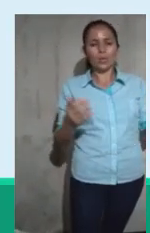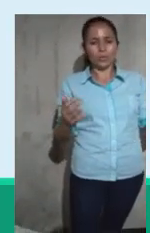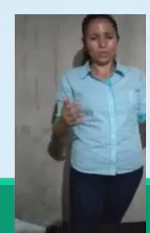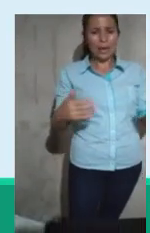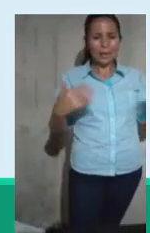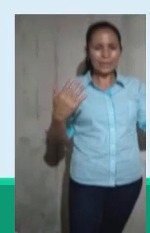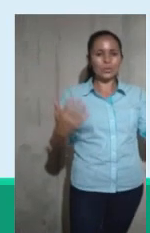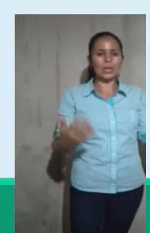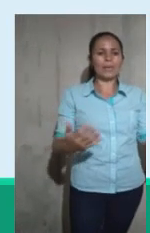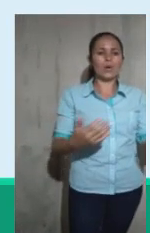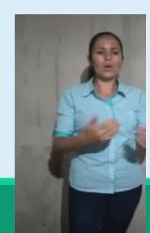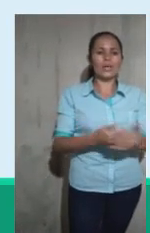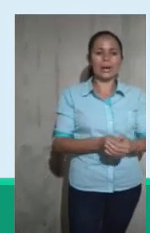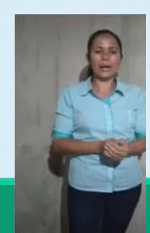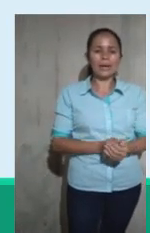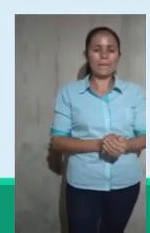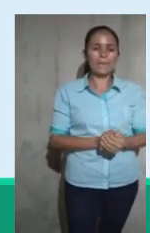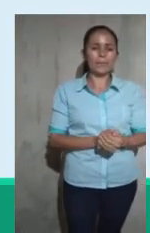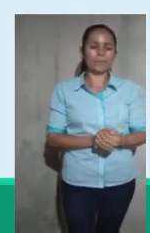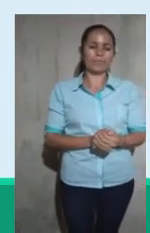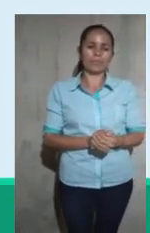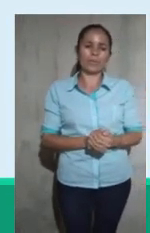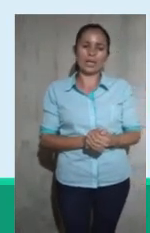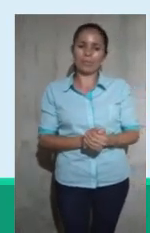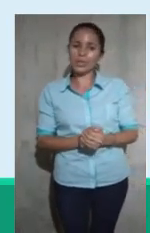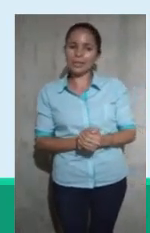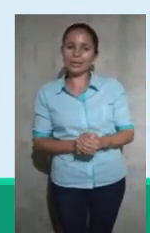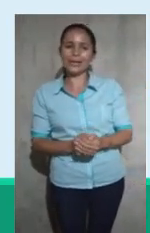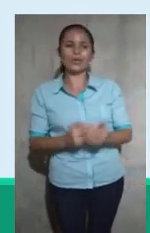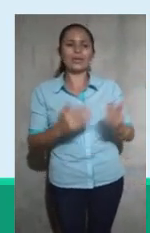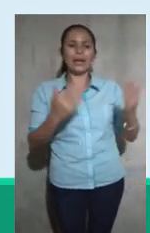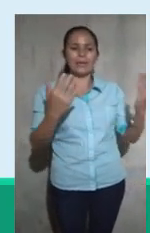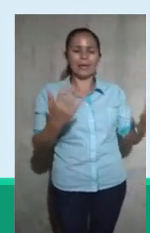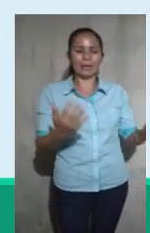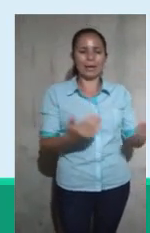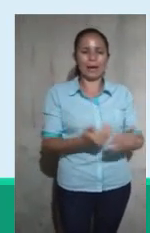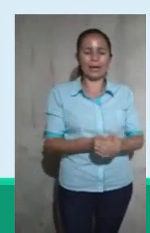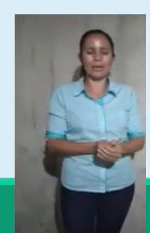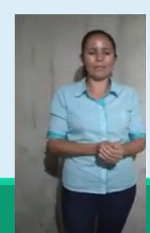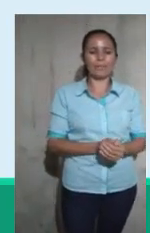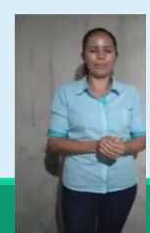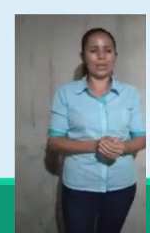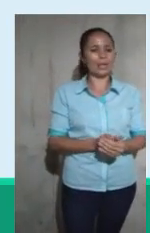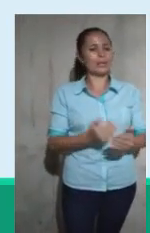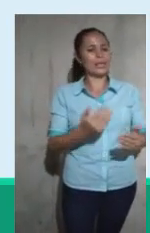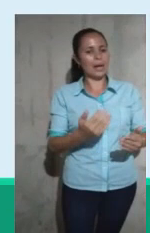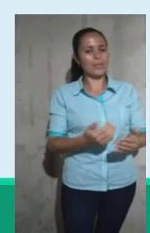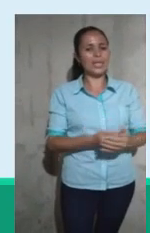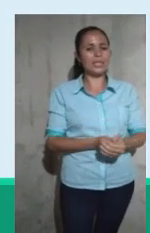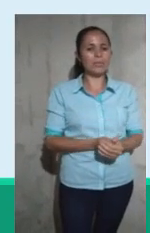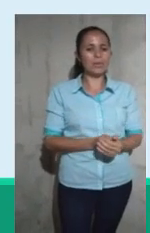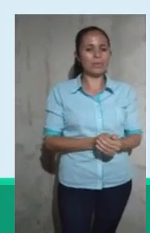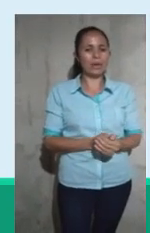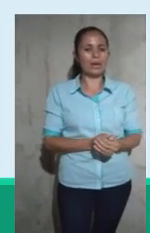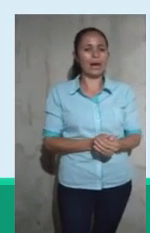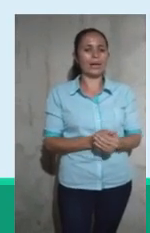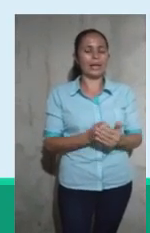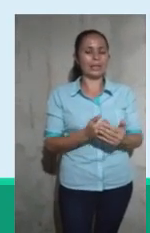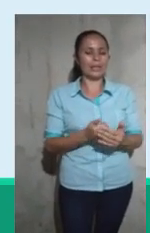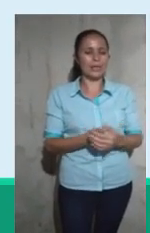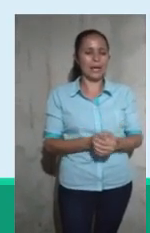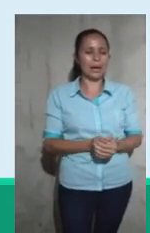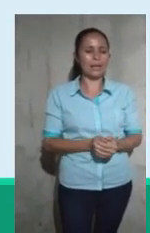quisieras encontrar en tu trabajo ideal. Tenemos entre ellos la libertad, el dinamismo,